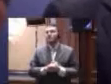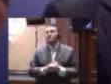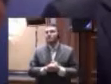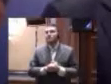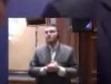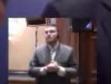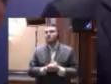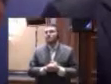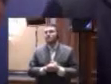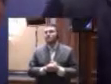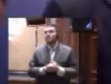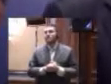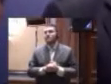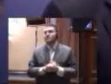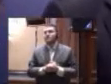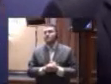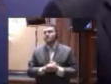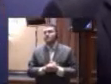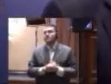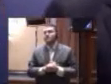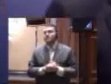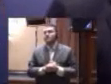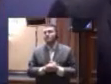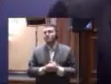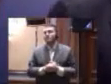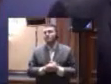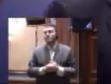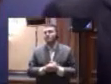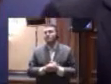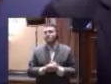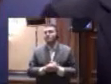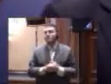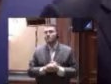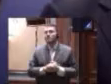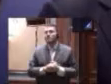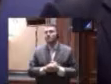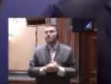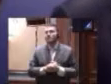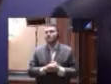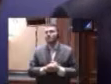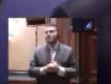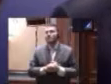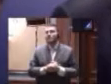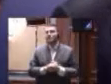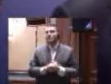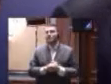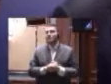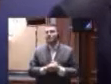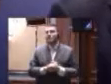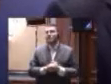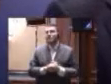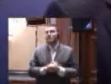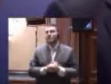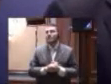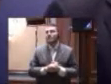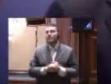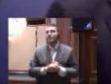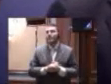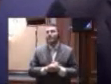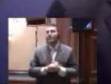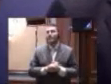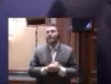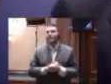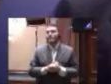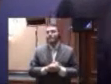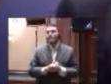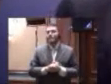yo. Para los mexicanos la revolución fue la revolución mexicana. Una revolución